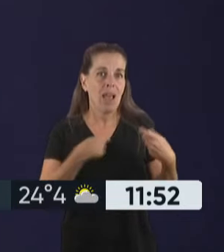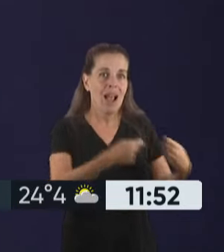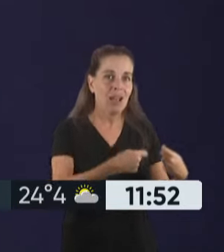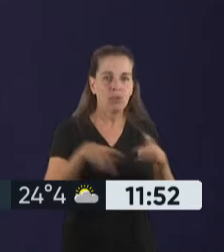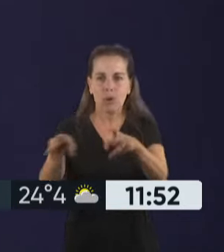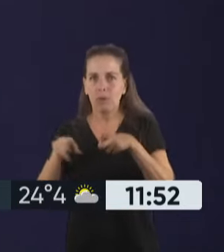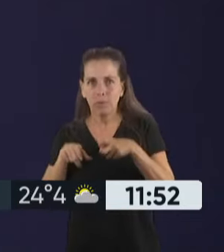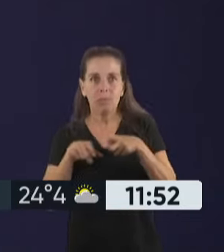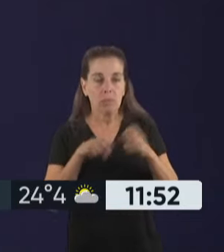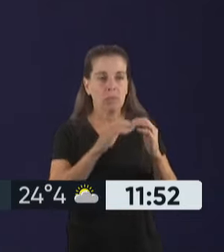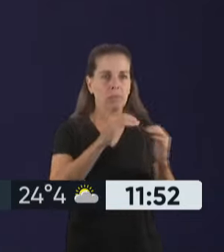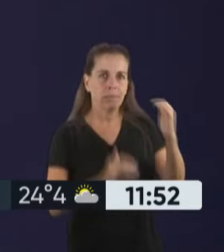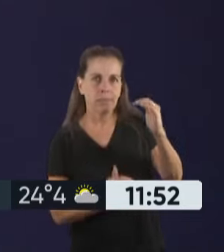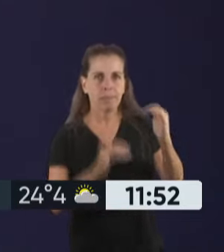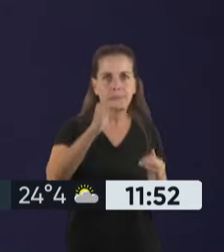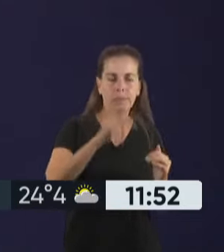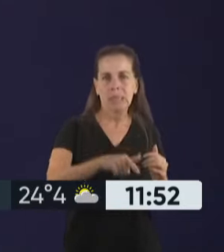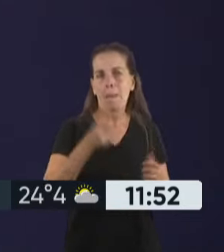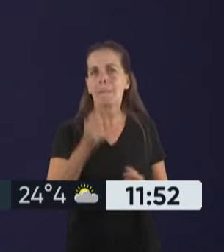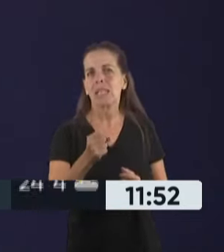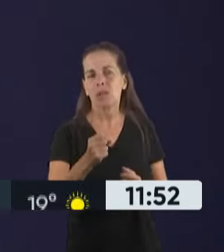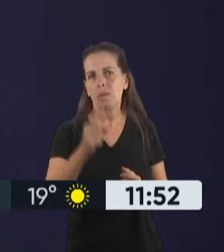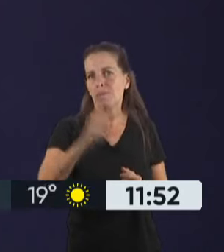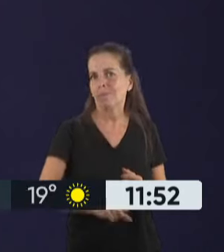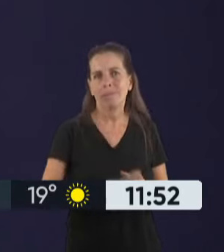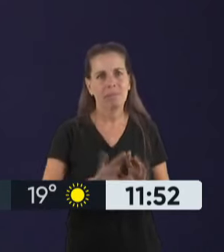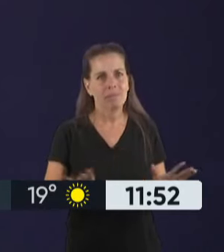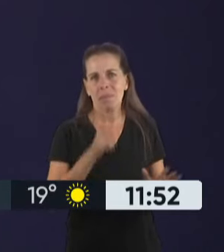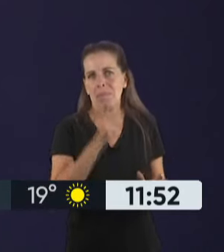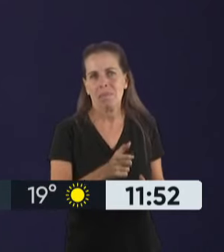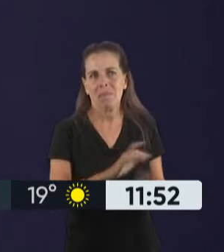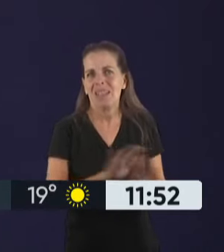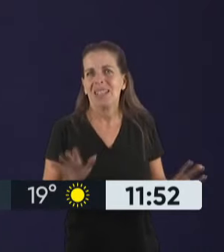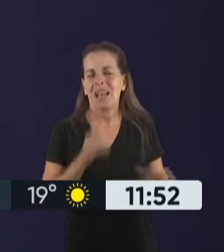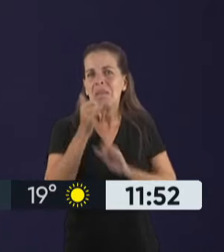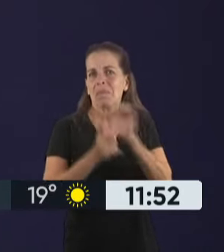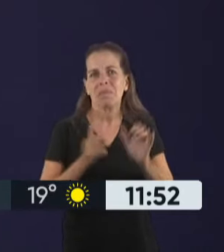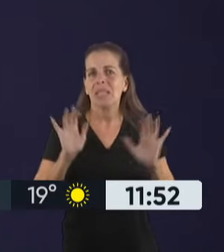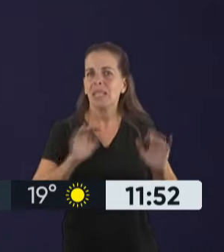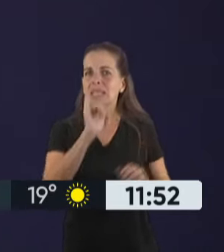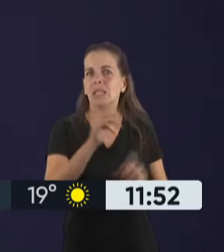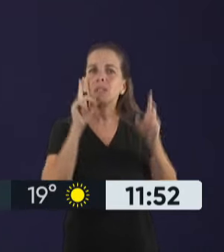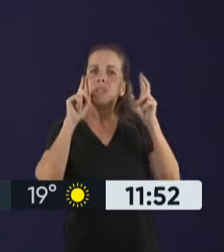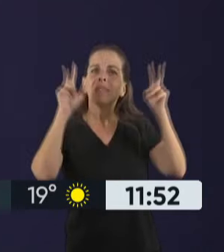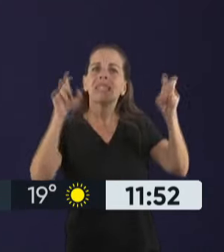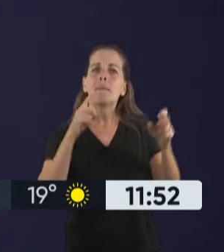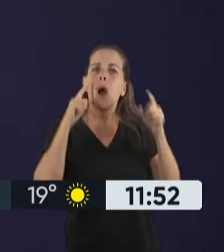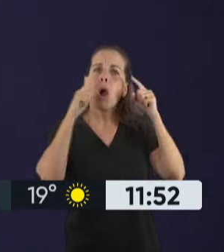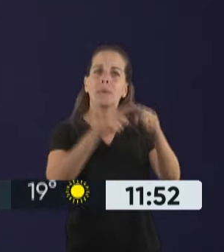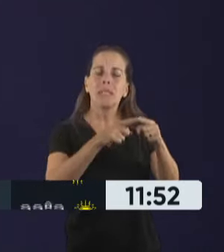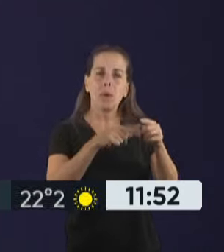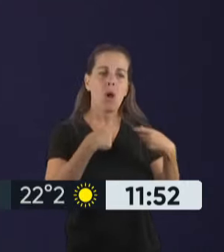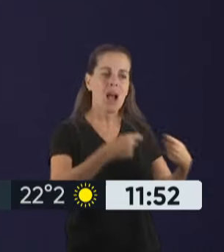ha destrozado la moneda así que bueno no hay mucho más para explicar digamos déficit déficit